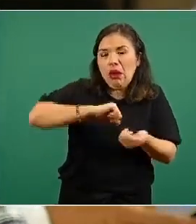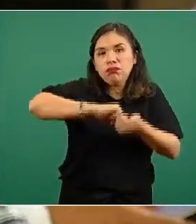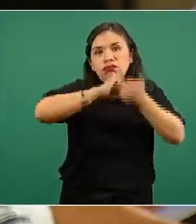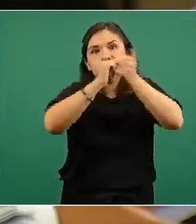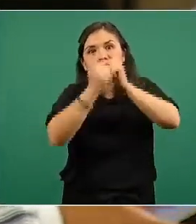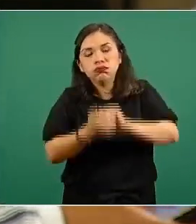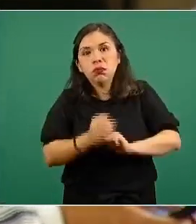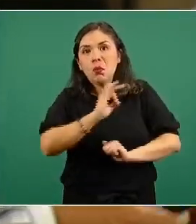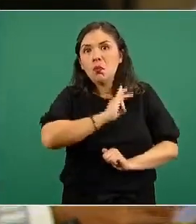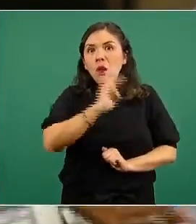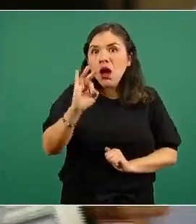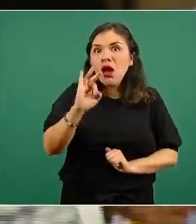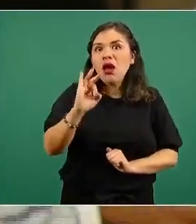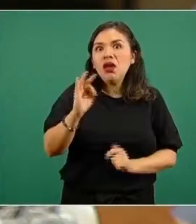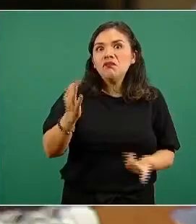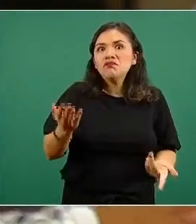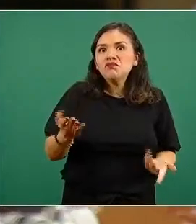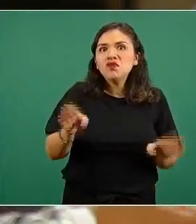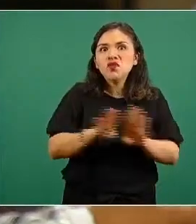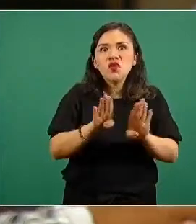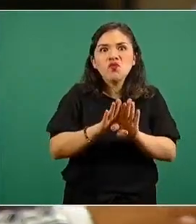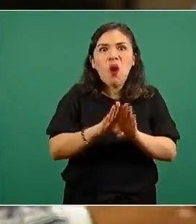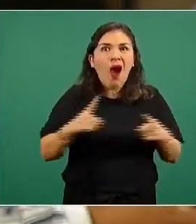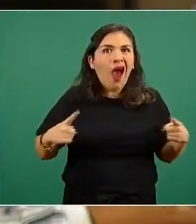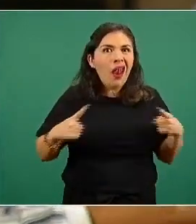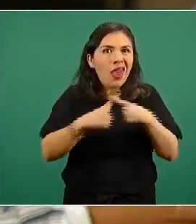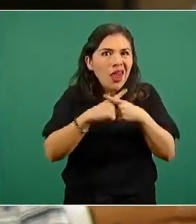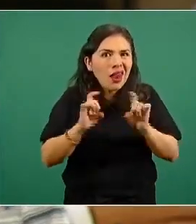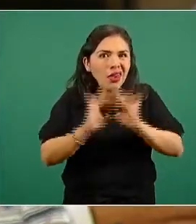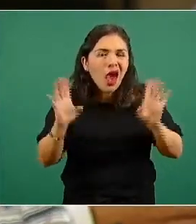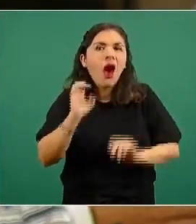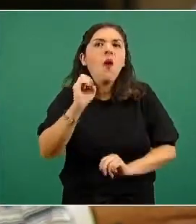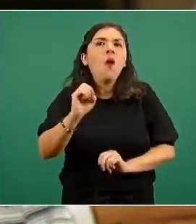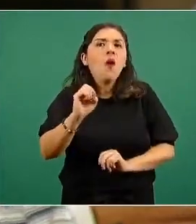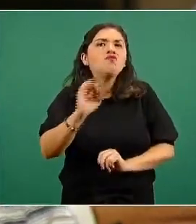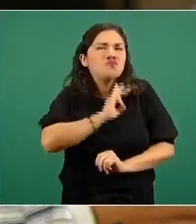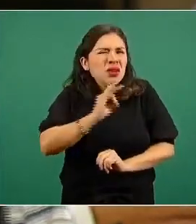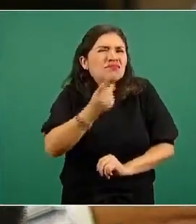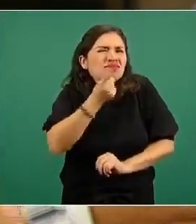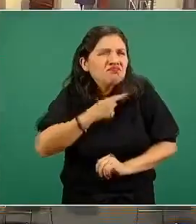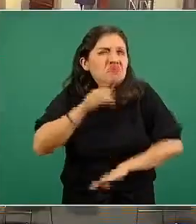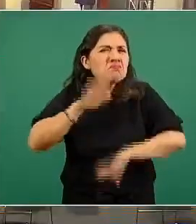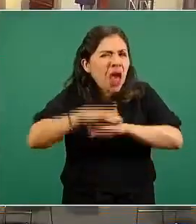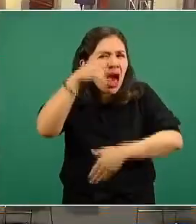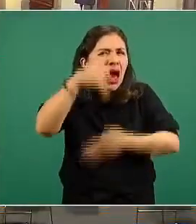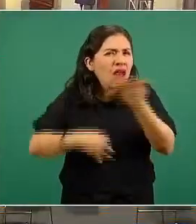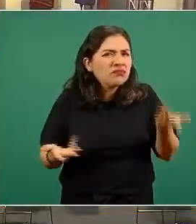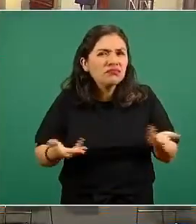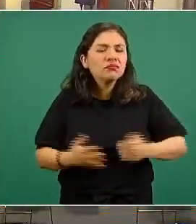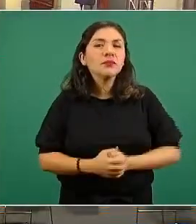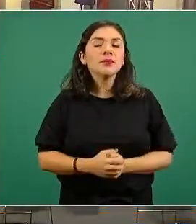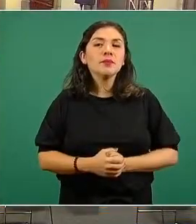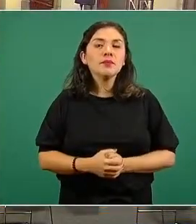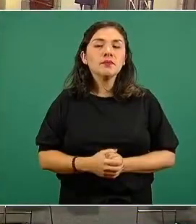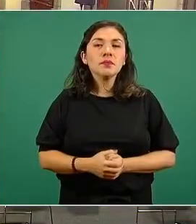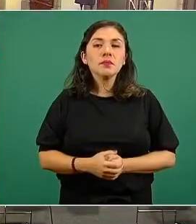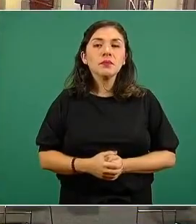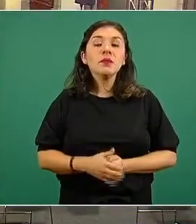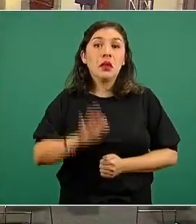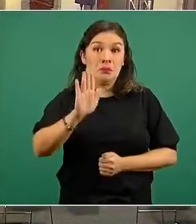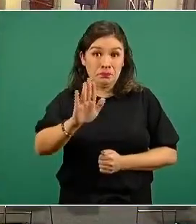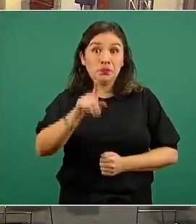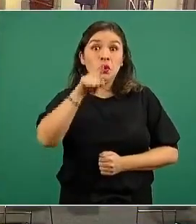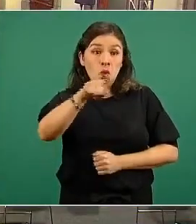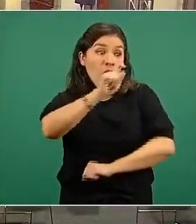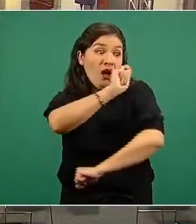a lo mejor alguna reacción alérgica? No sé, si nos podría precisar un poquito más. Mira, Héctor, es